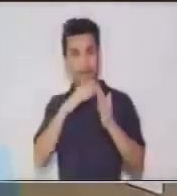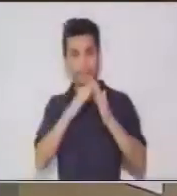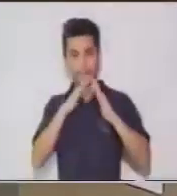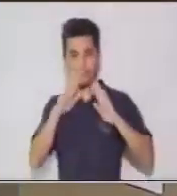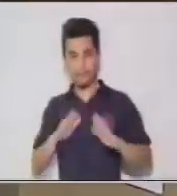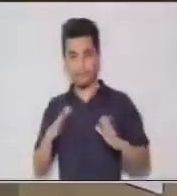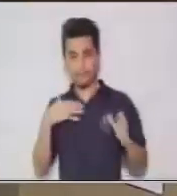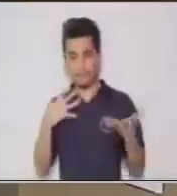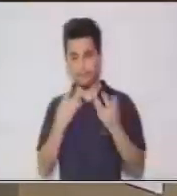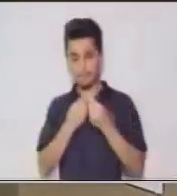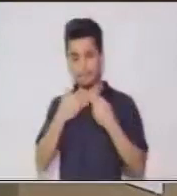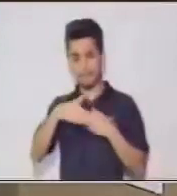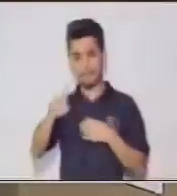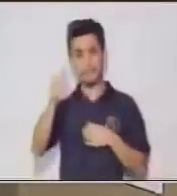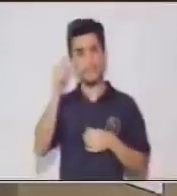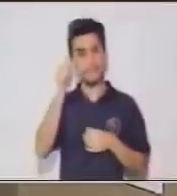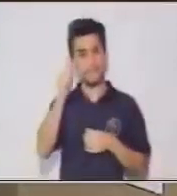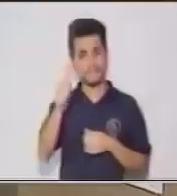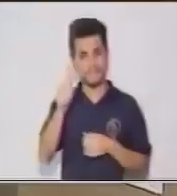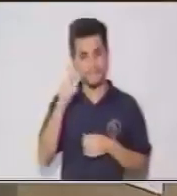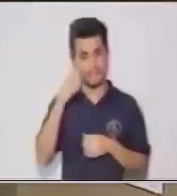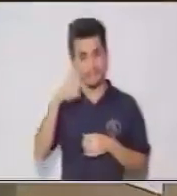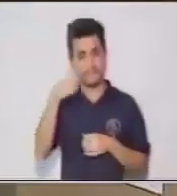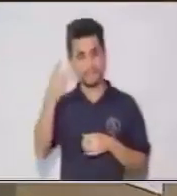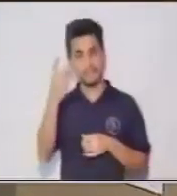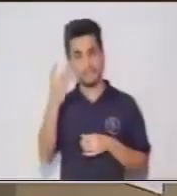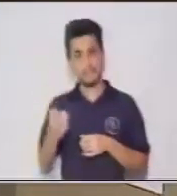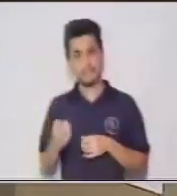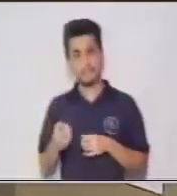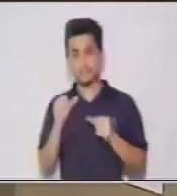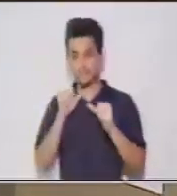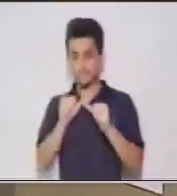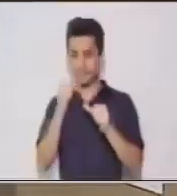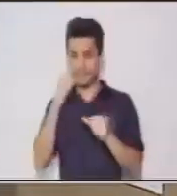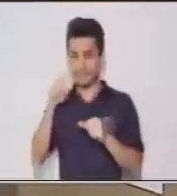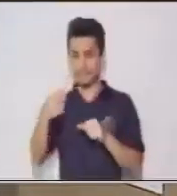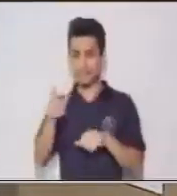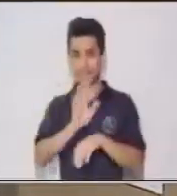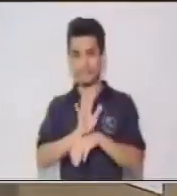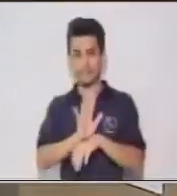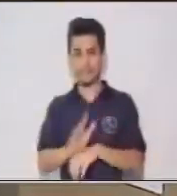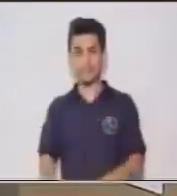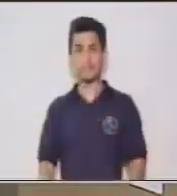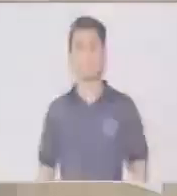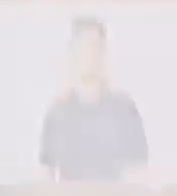Juntos saldremos adelante. Hasta la próxima. Continúa con el siguiente programa.